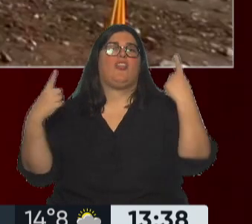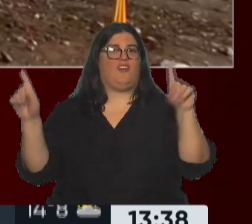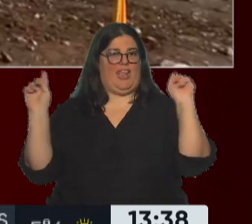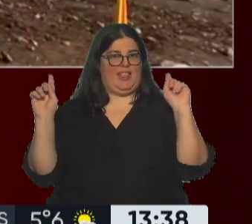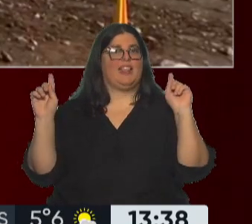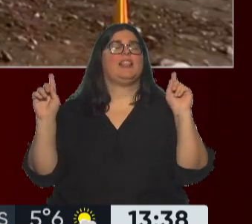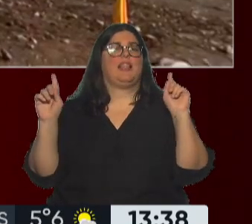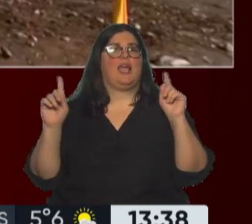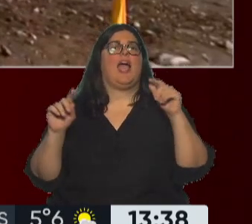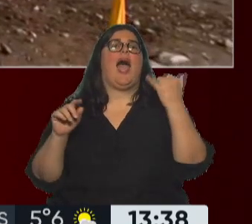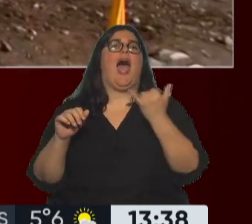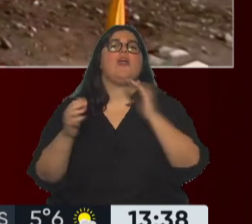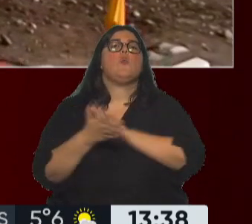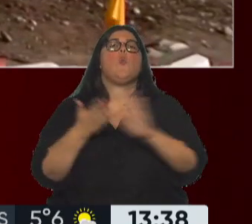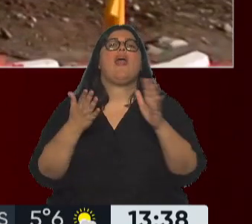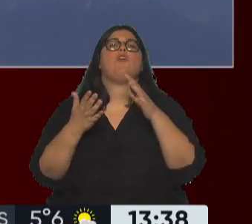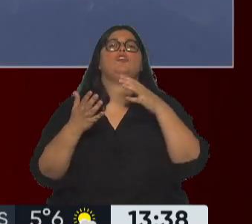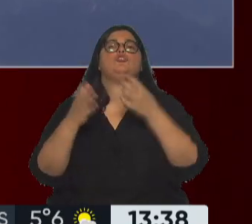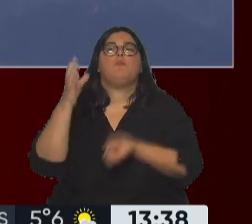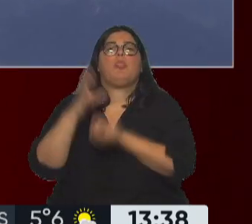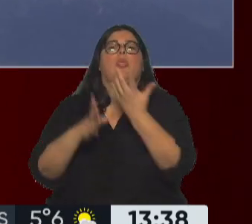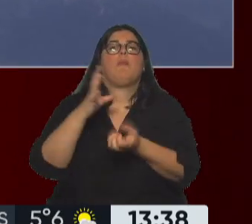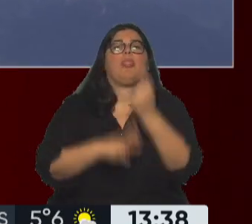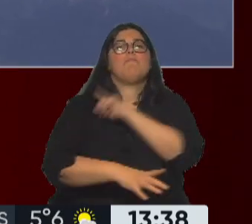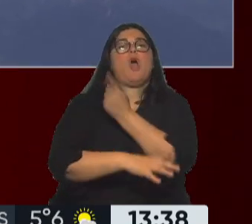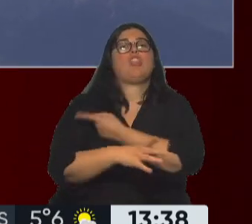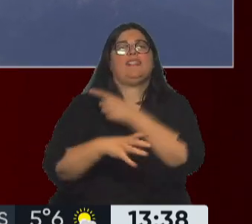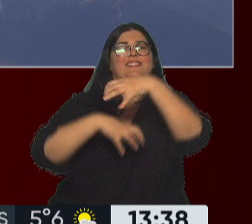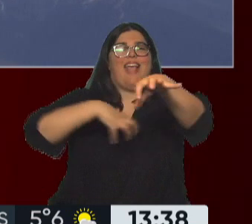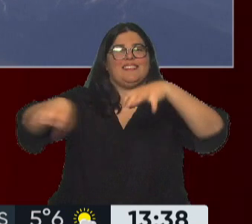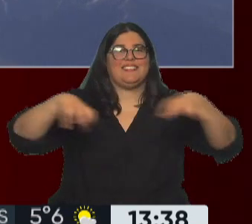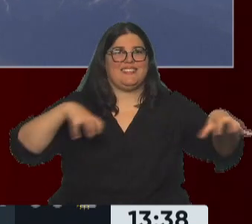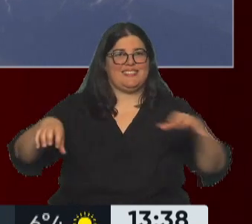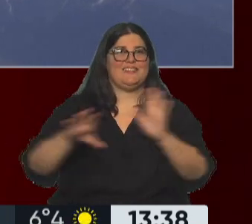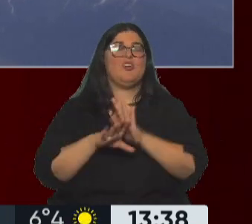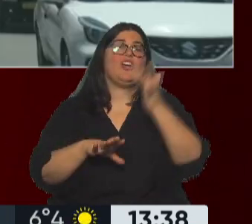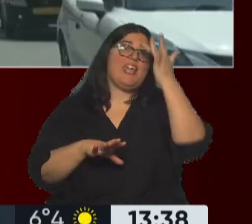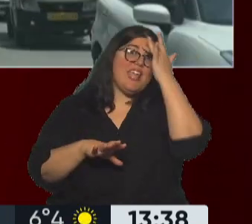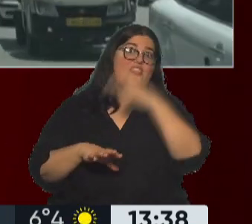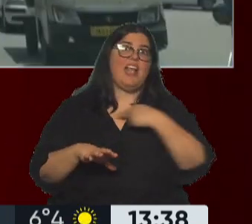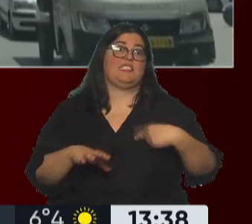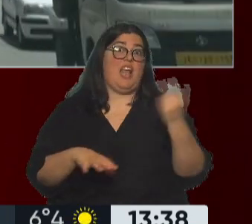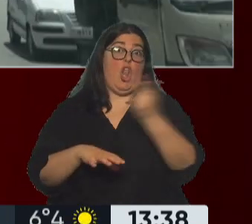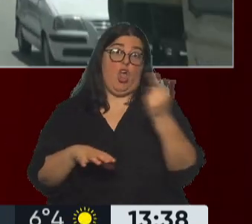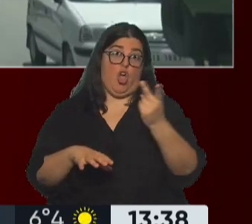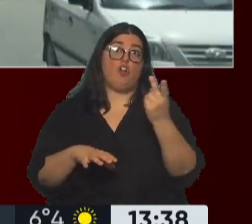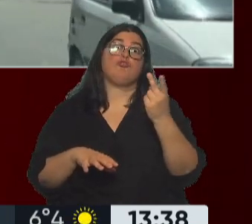los actores o potencias emergentes, en donde China y la India casualmente